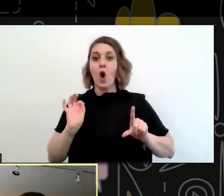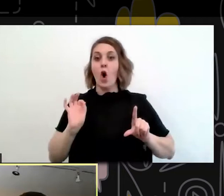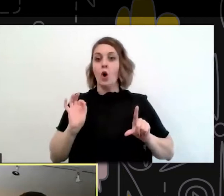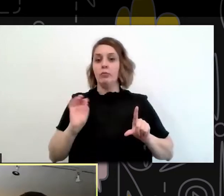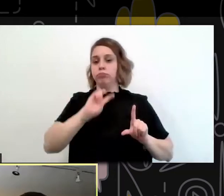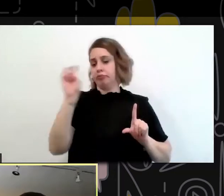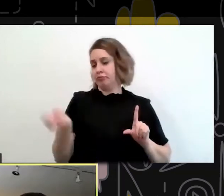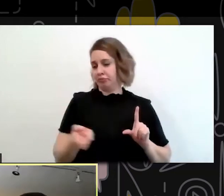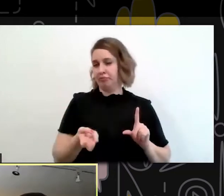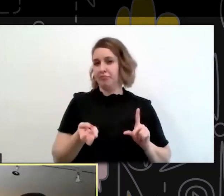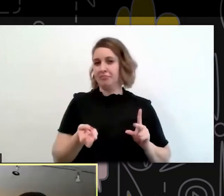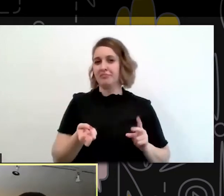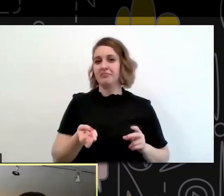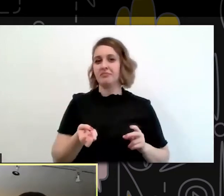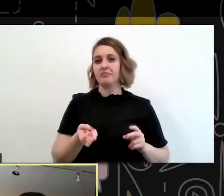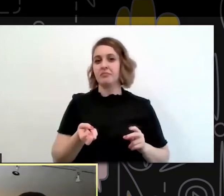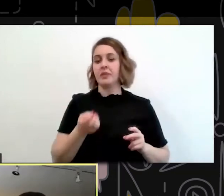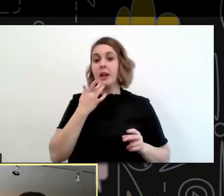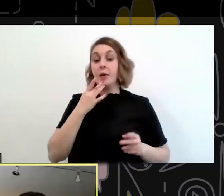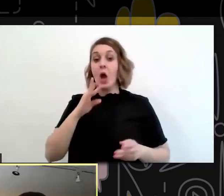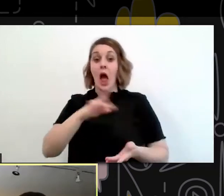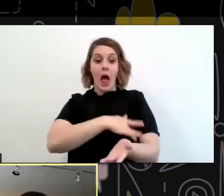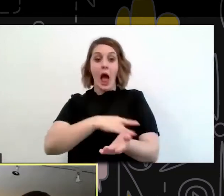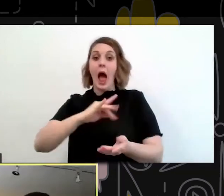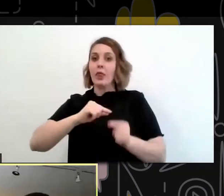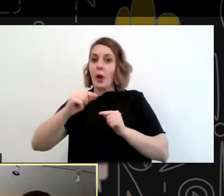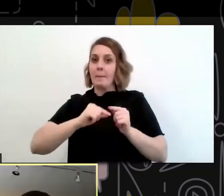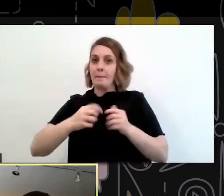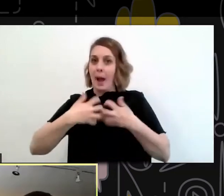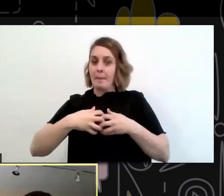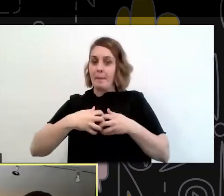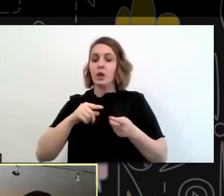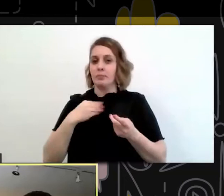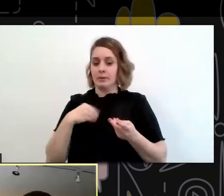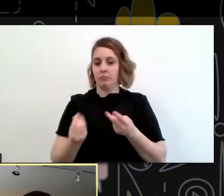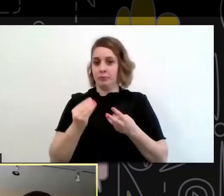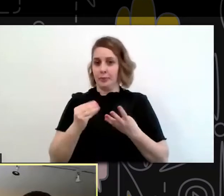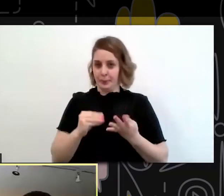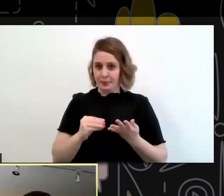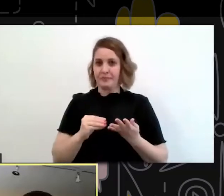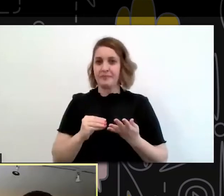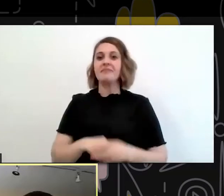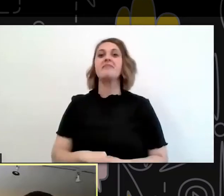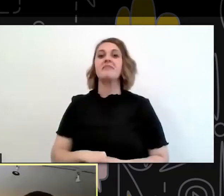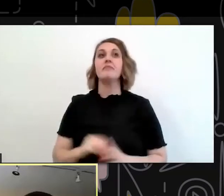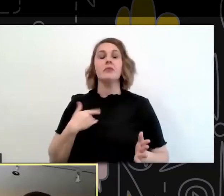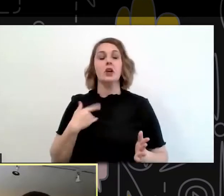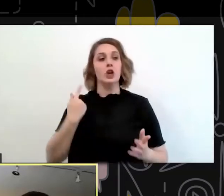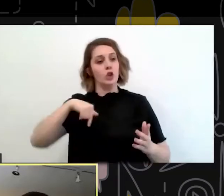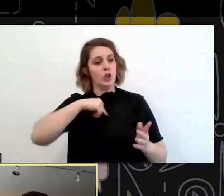etcétera, ¿no? Los glucómetros, etcétera. Y dentro de este acercamiento al panorama, claro, para